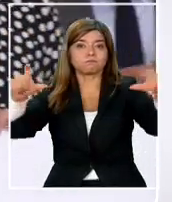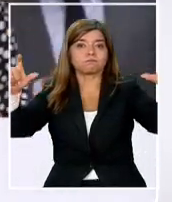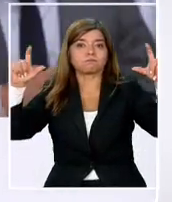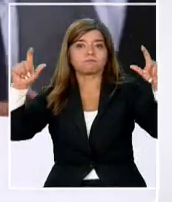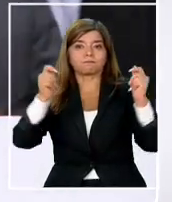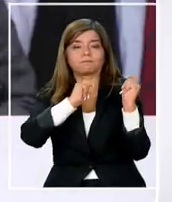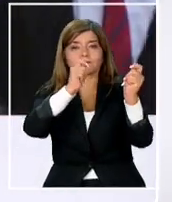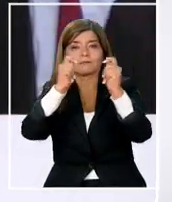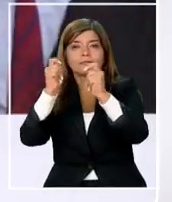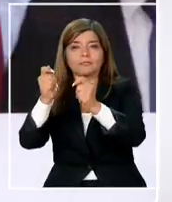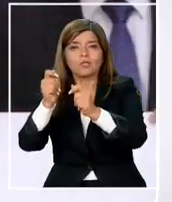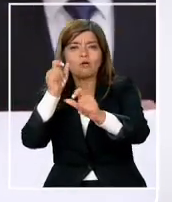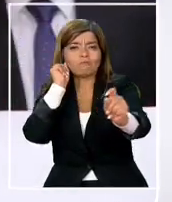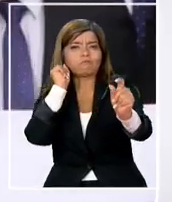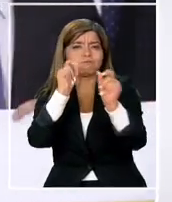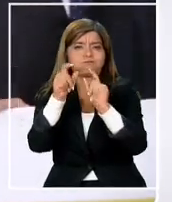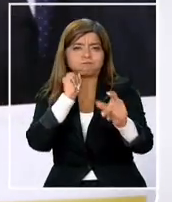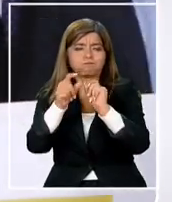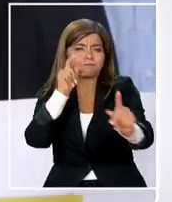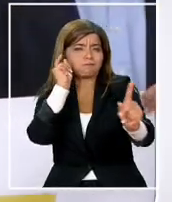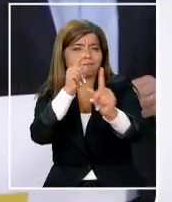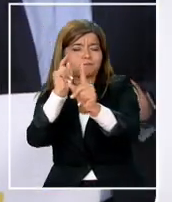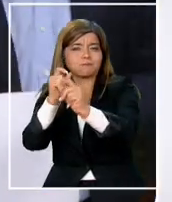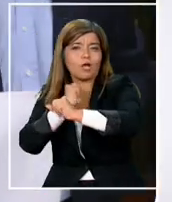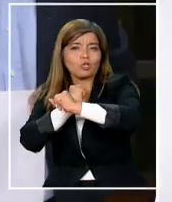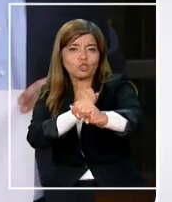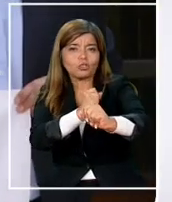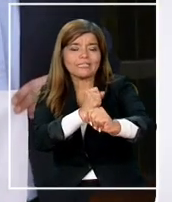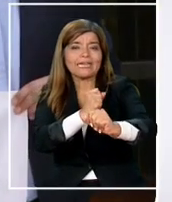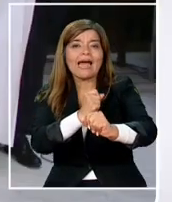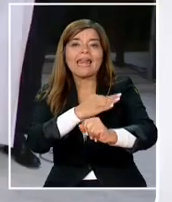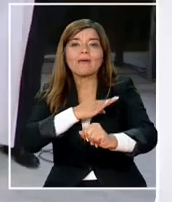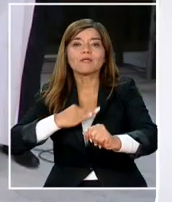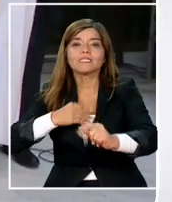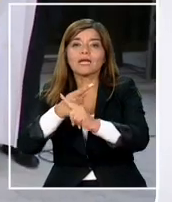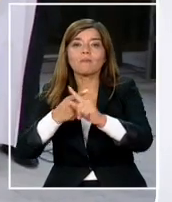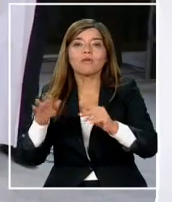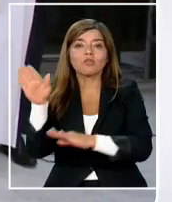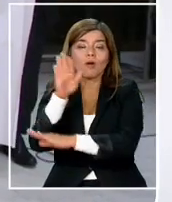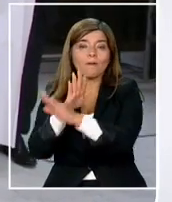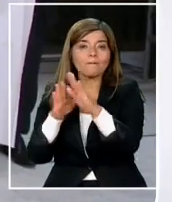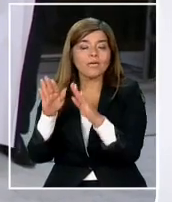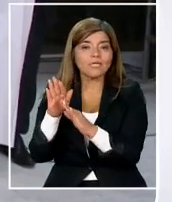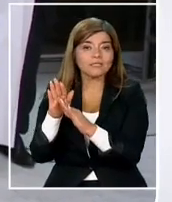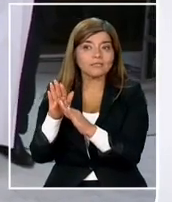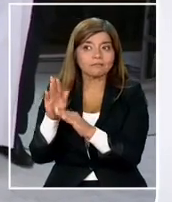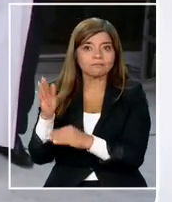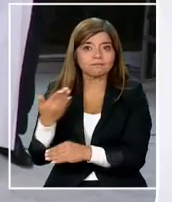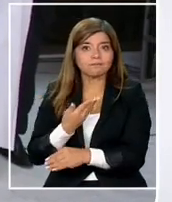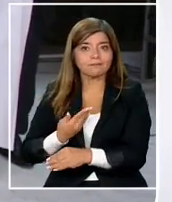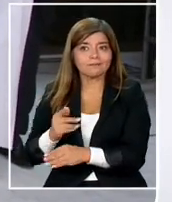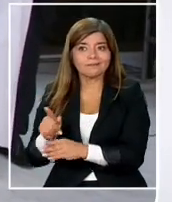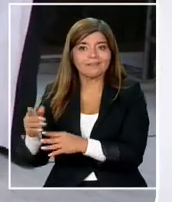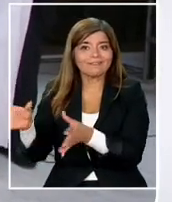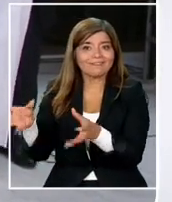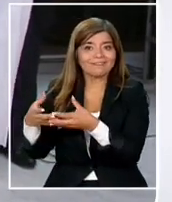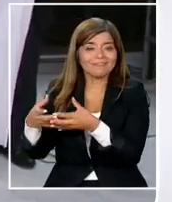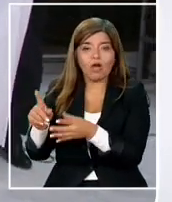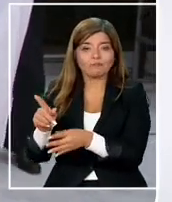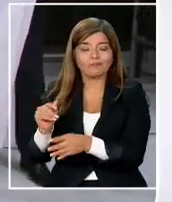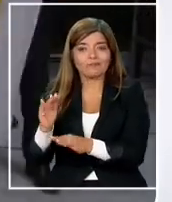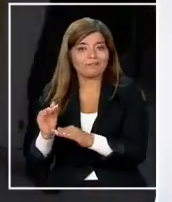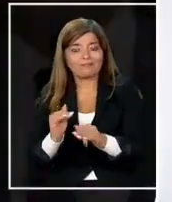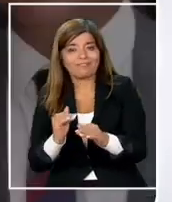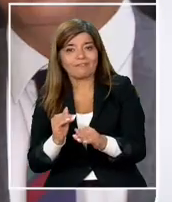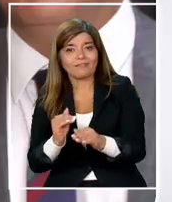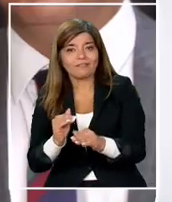Congreso, lanzando duras críticas contra la ministra del Medio Ambiente. Ni siquiera en el oficialismo respaldaba la idea. Y que revela